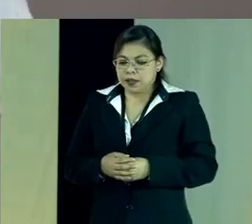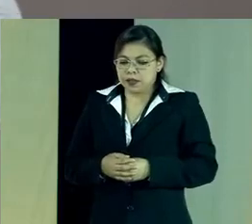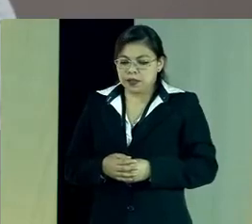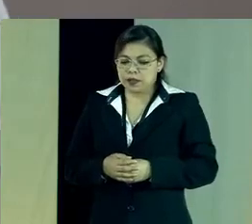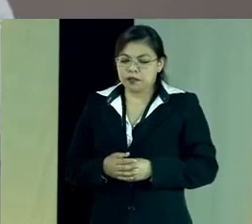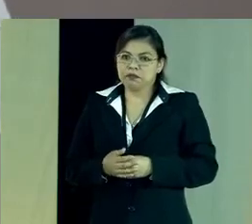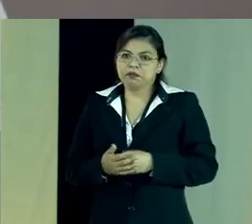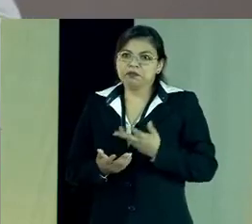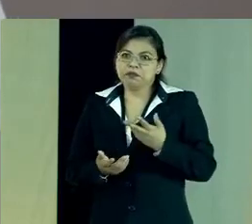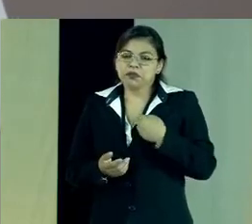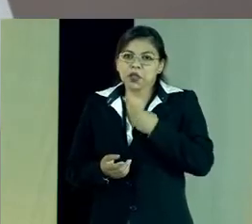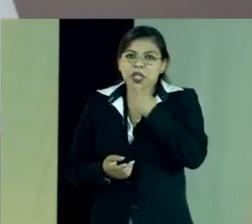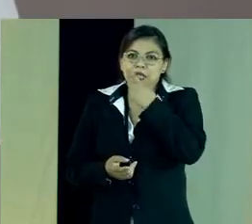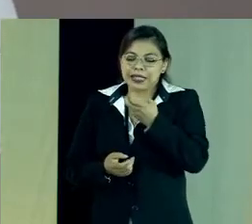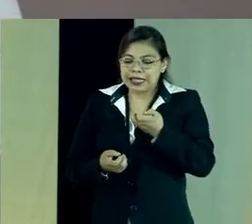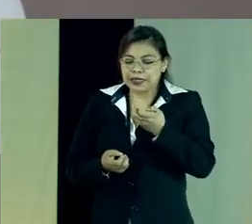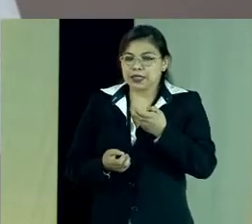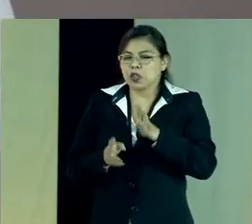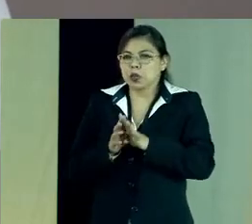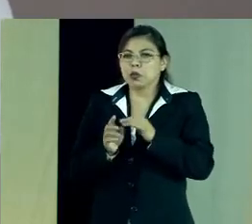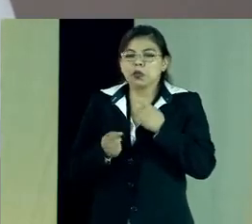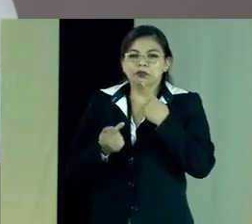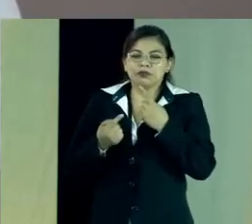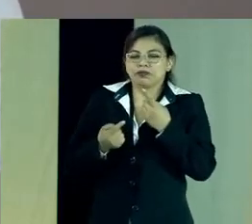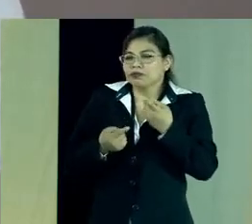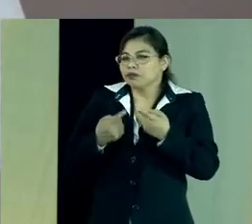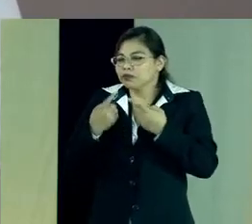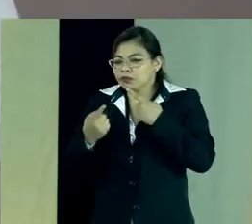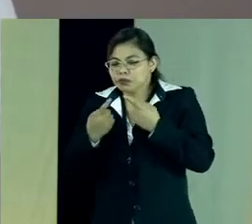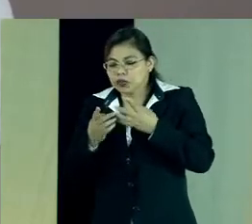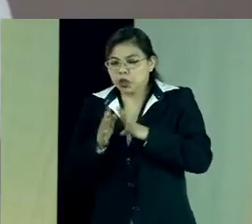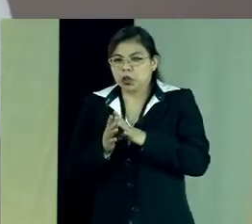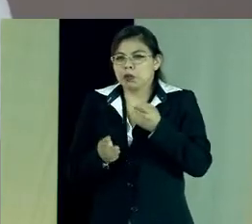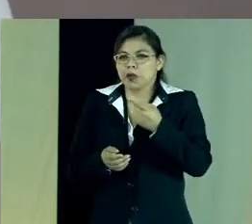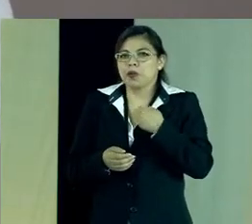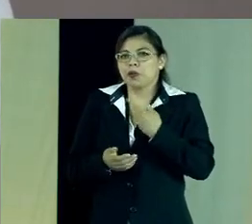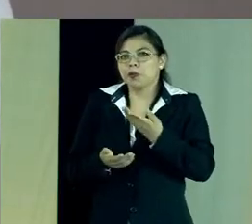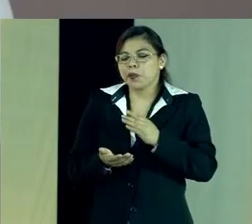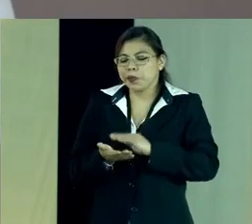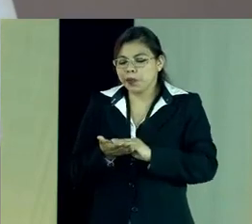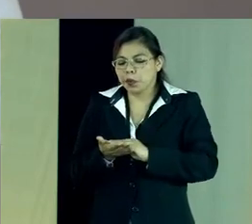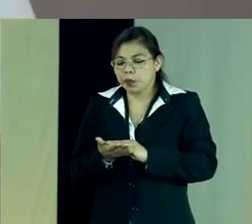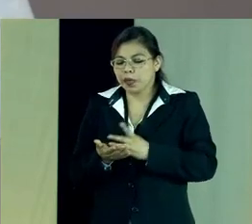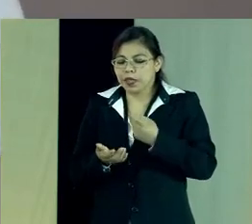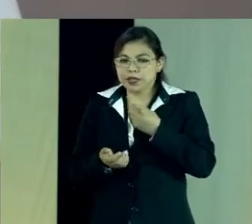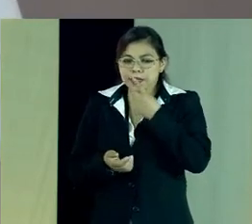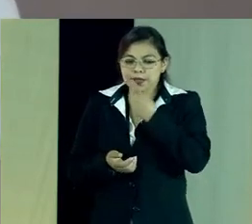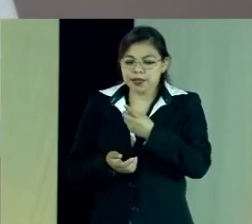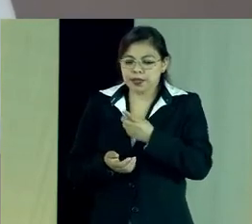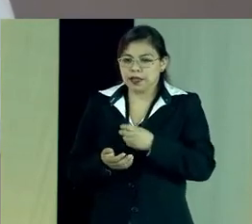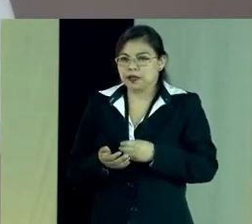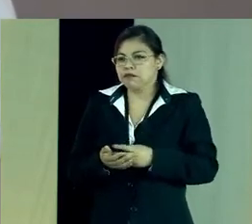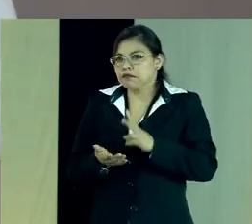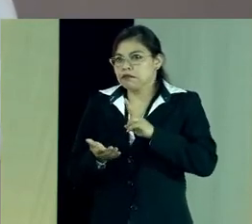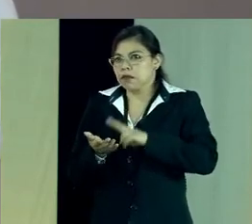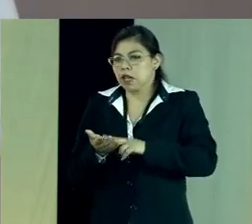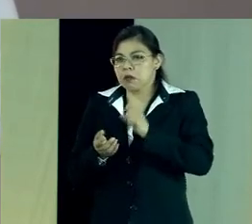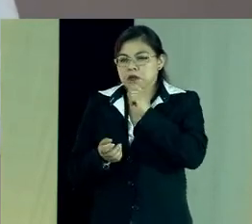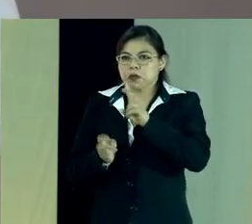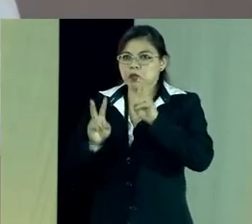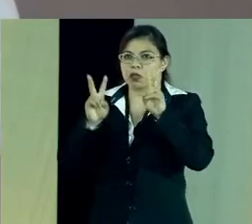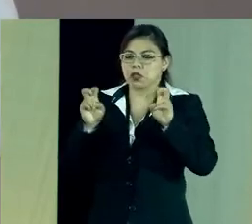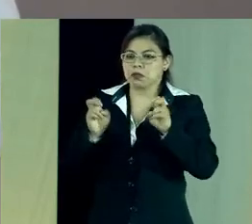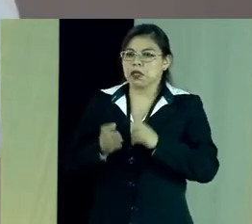lo que quería decir en esta charla que era más o menos con sentido del humor y que destacaba variaciones sobre un mismo